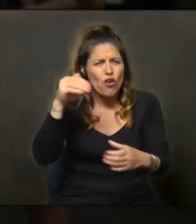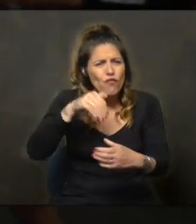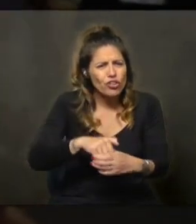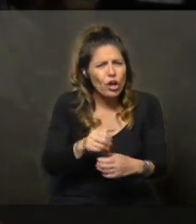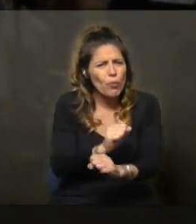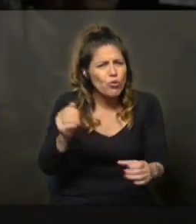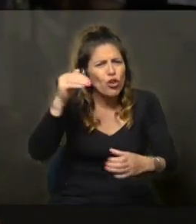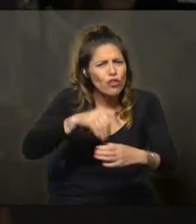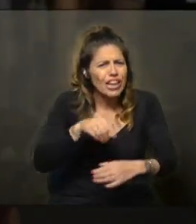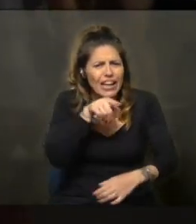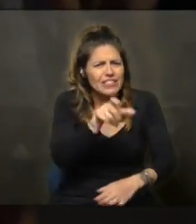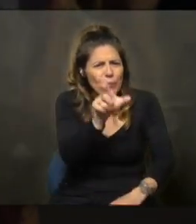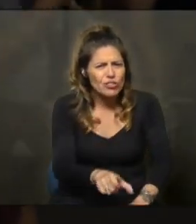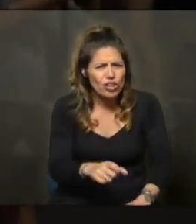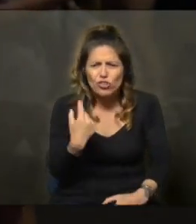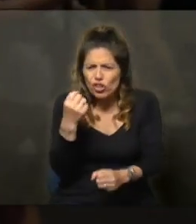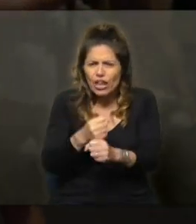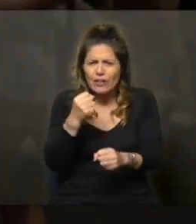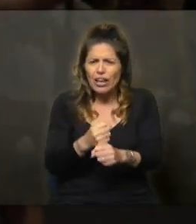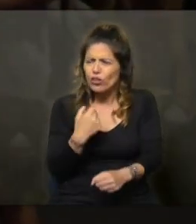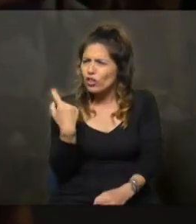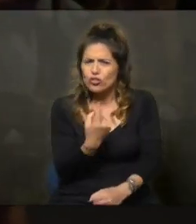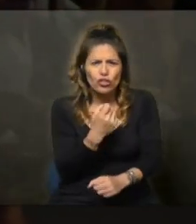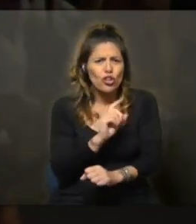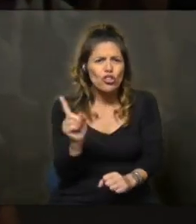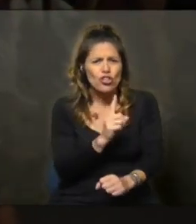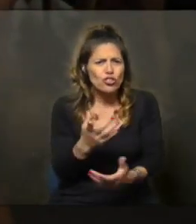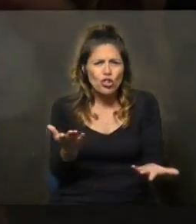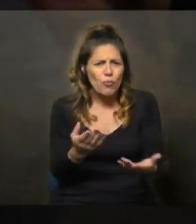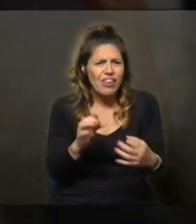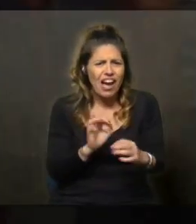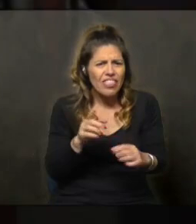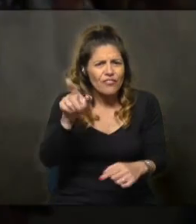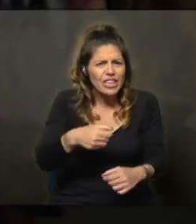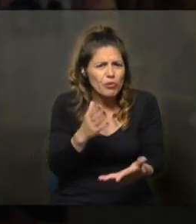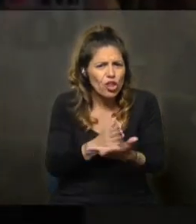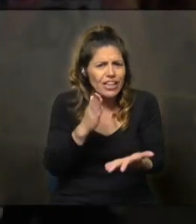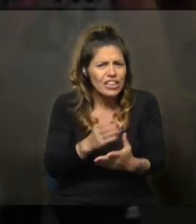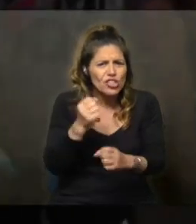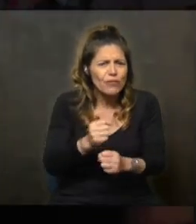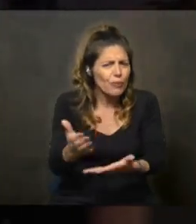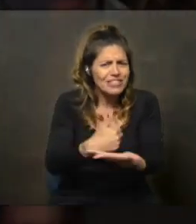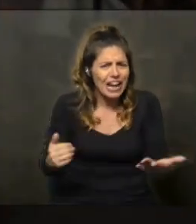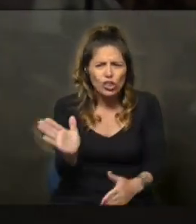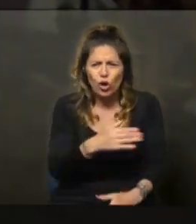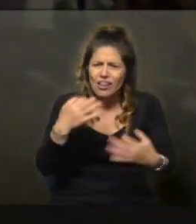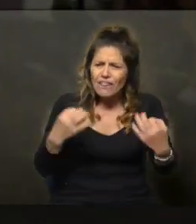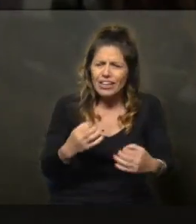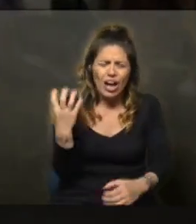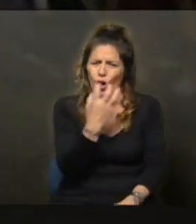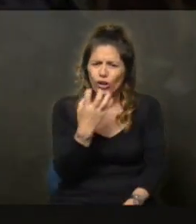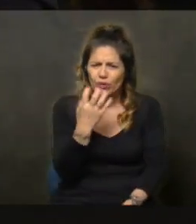pudo votar a ese chavón loco somos trabajadores nosotros no somos planeros nada venimos por nuestro derecho de trabajo nos van a quitar todo la verdad